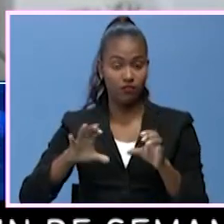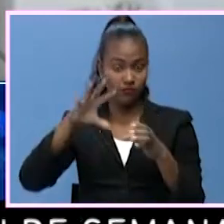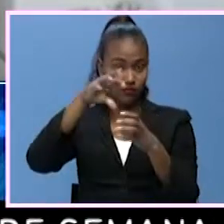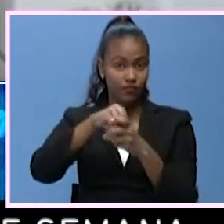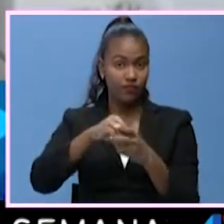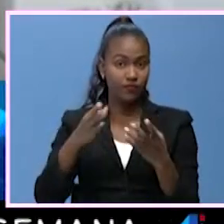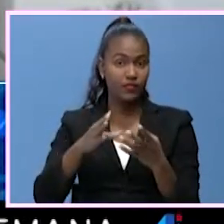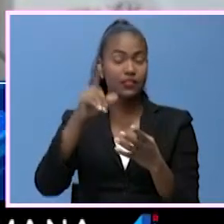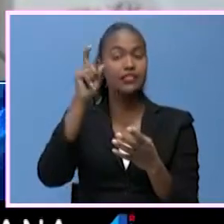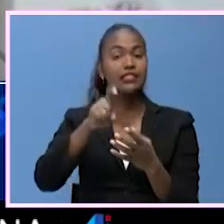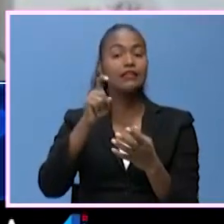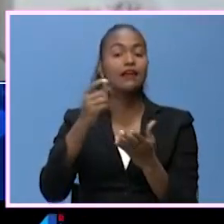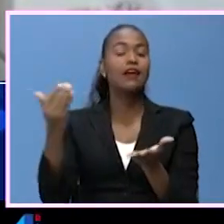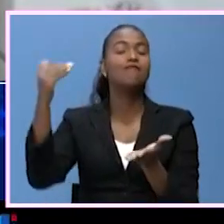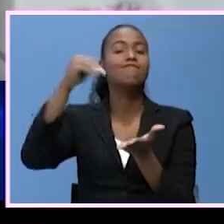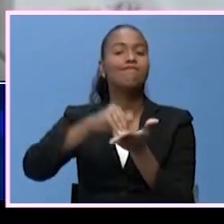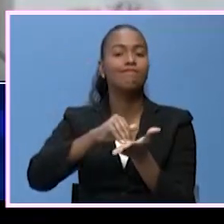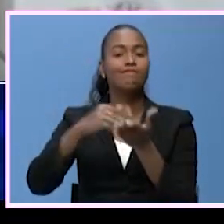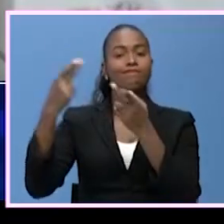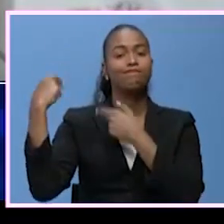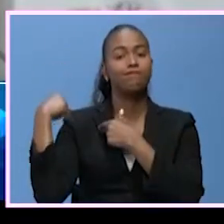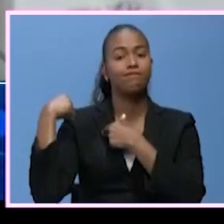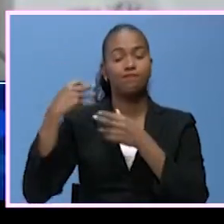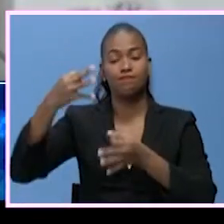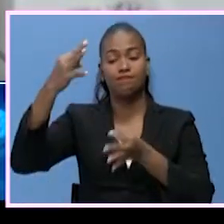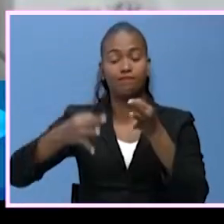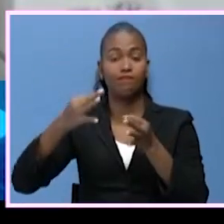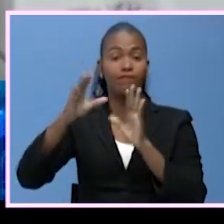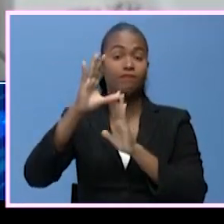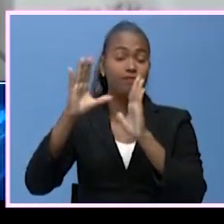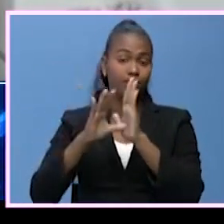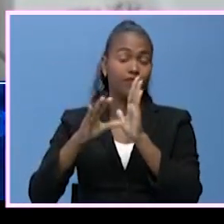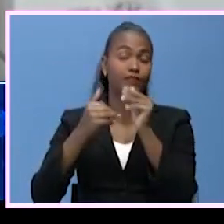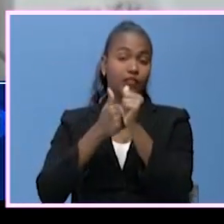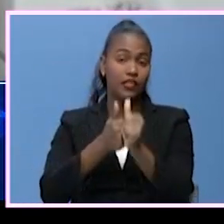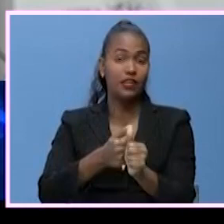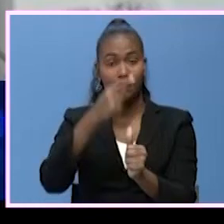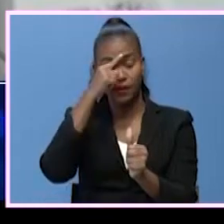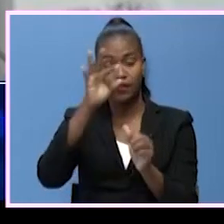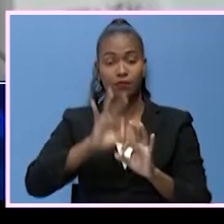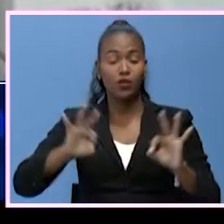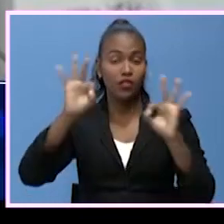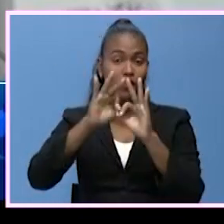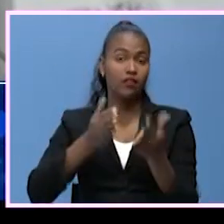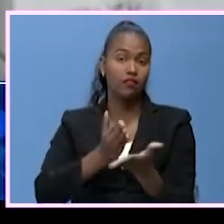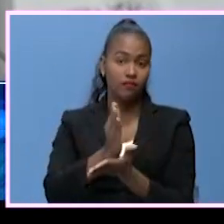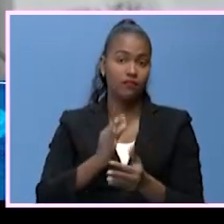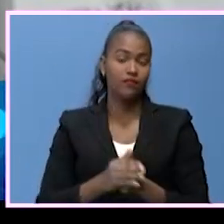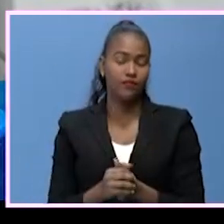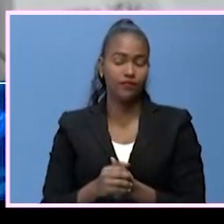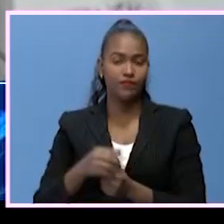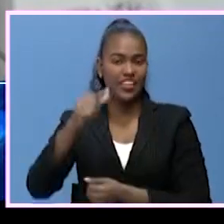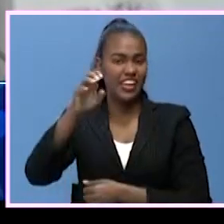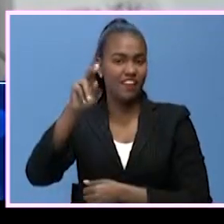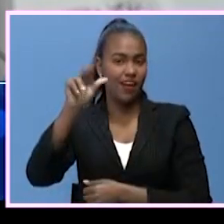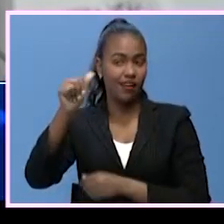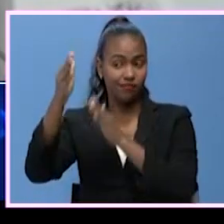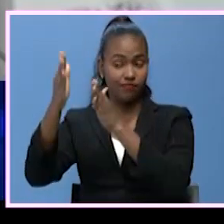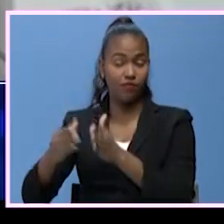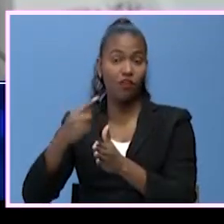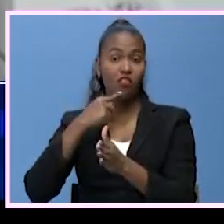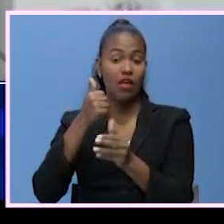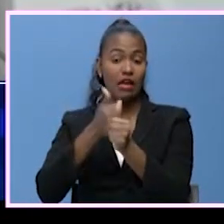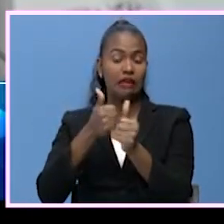Constitucional replantea el papel de la jurisprudencia constitucional como fuente de derecho. Ray Guevara precisó que